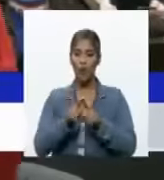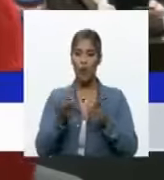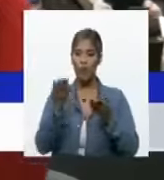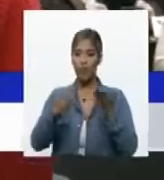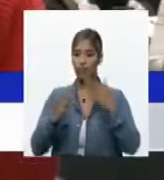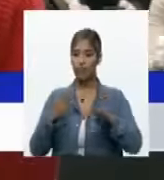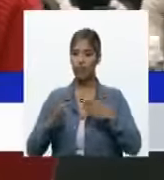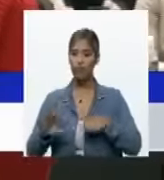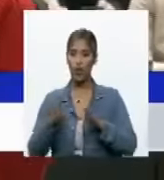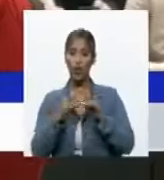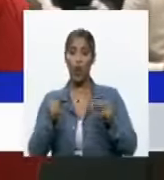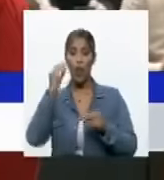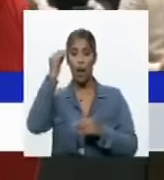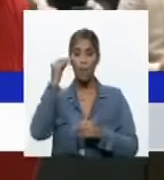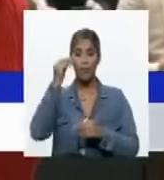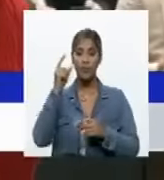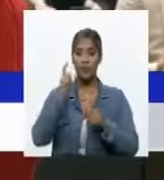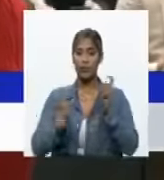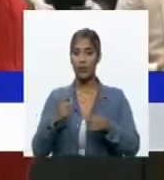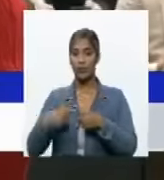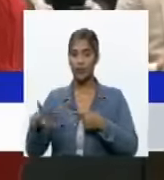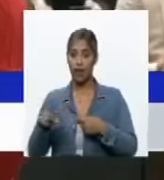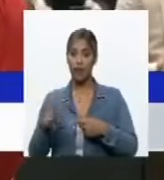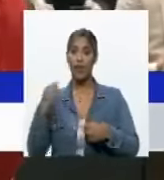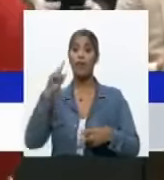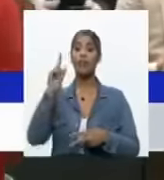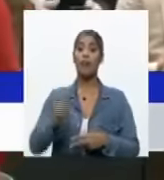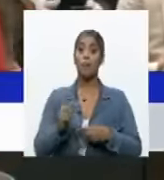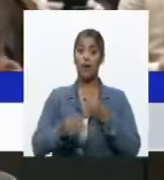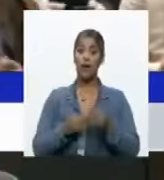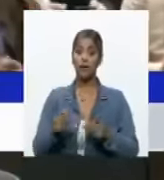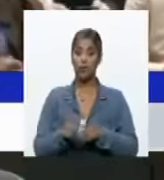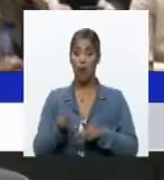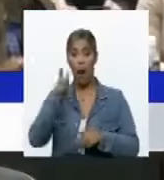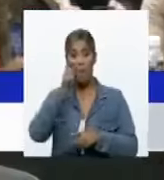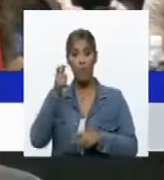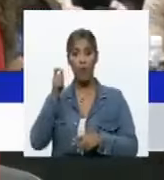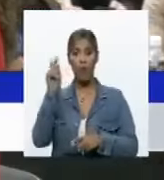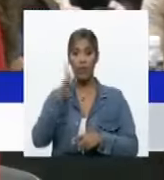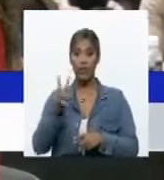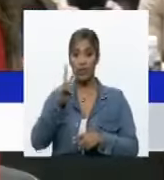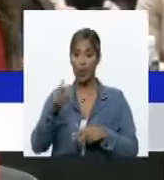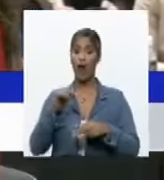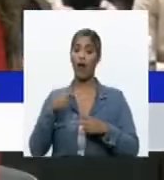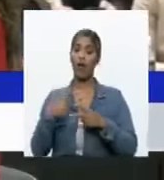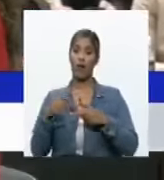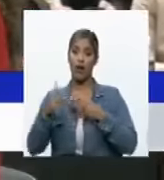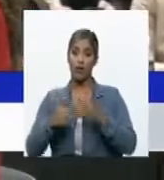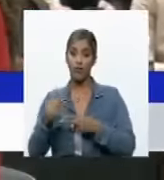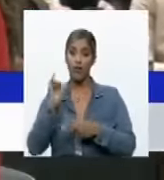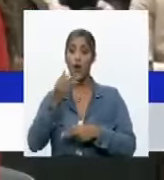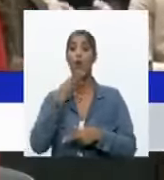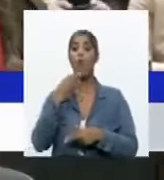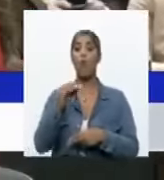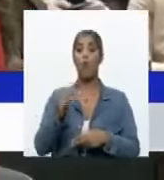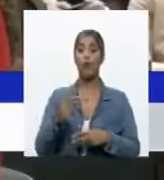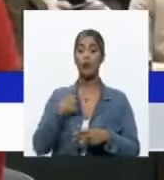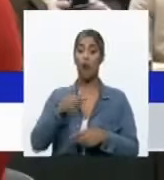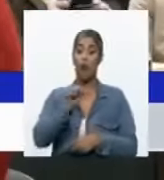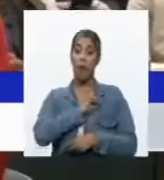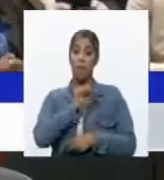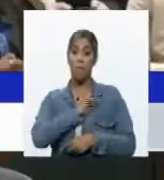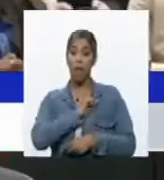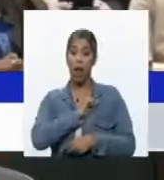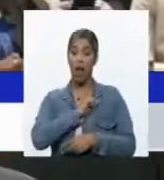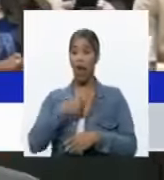y eliminar a todo el que piense distinto. Pero además, tratando de que el pueblo venezolano, los revolucionarios y la juventud nos acobardemos, que